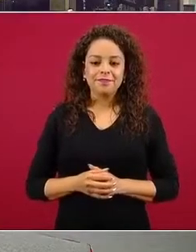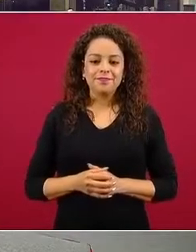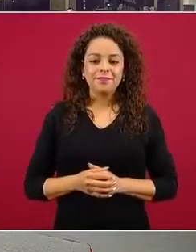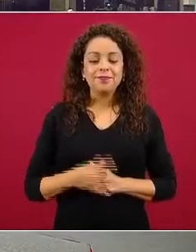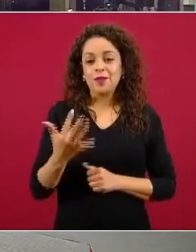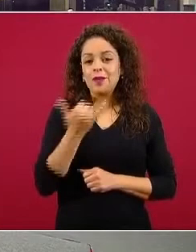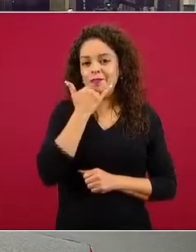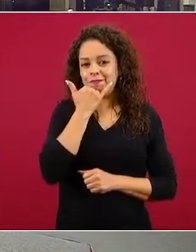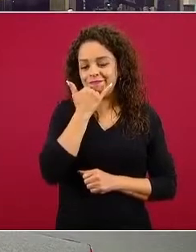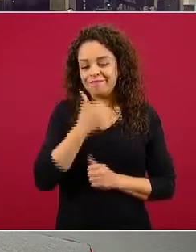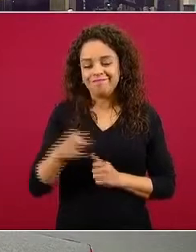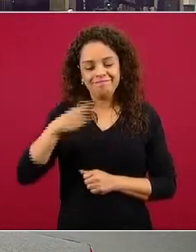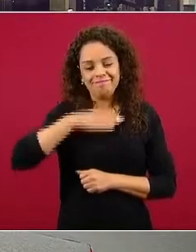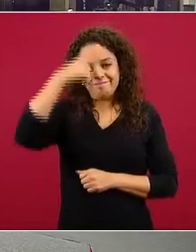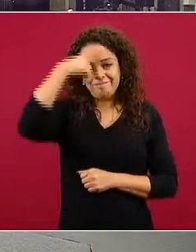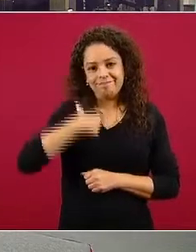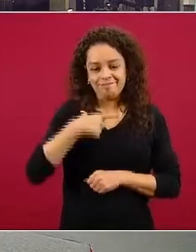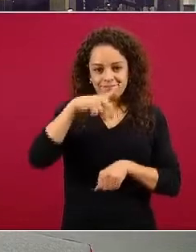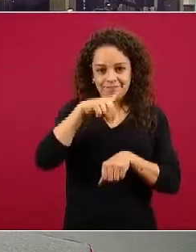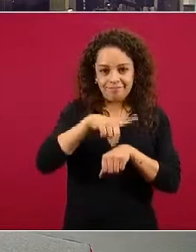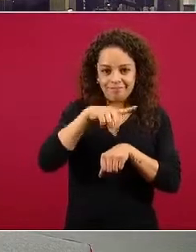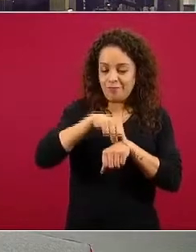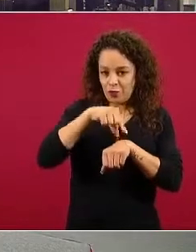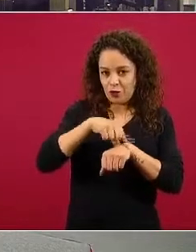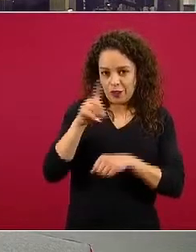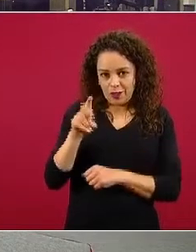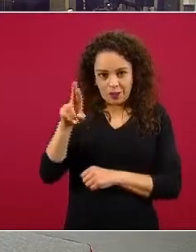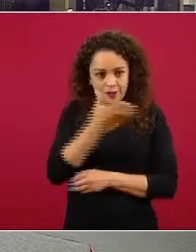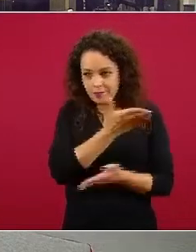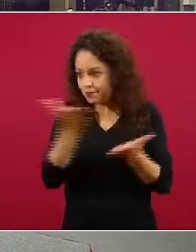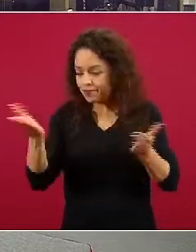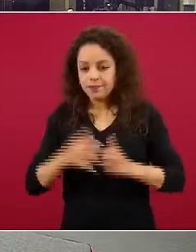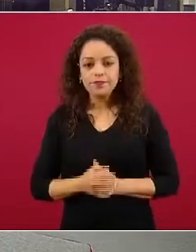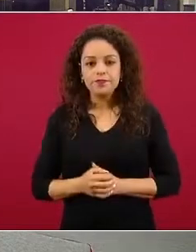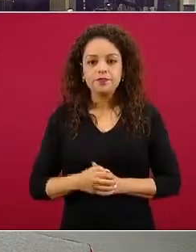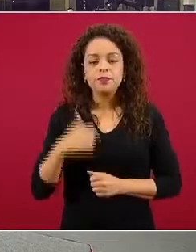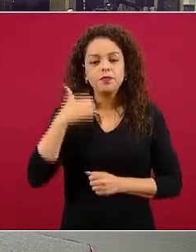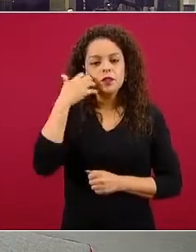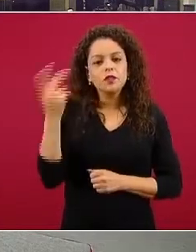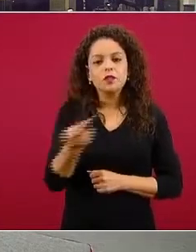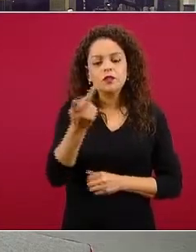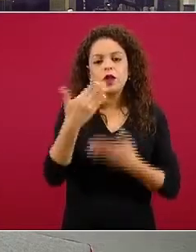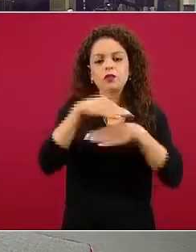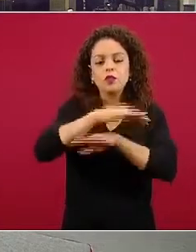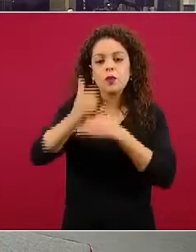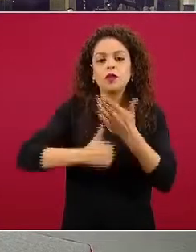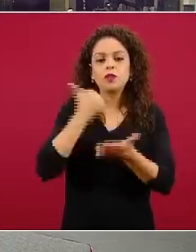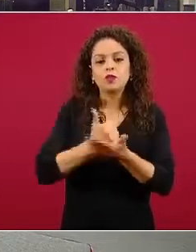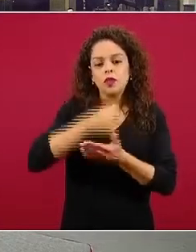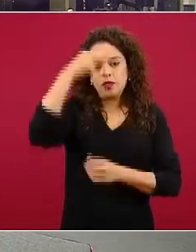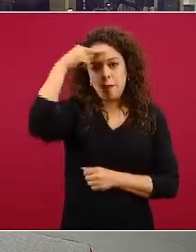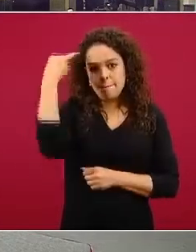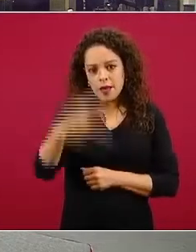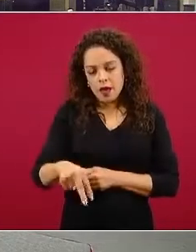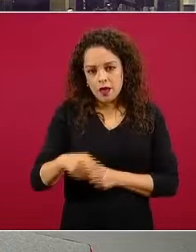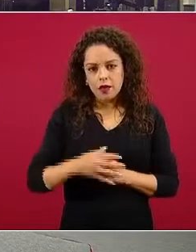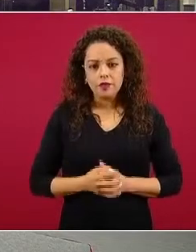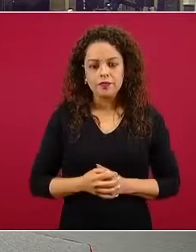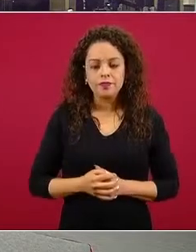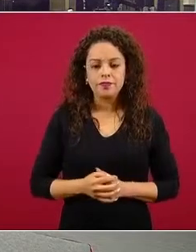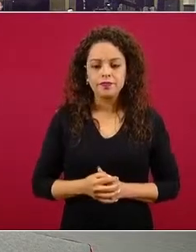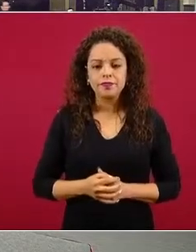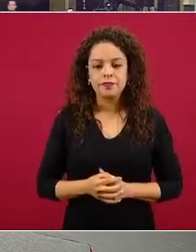Perdón. Buenas noches, doctores. La pregunta es acerca de la Ciudad de México. En el entendido que la Ciudad de